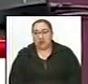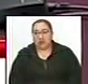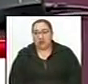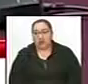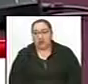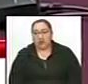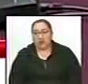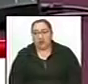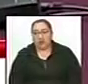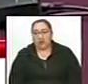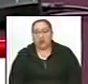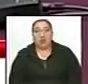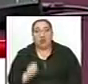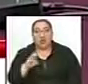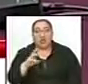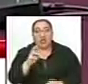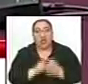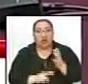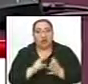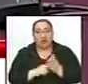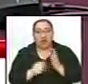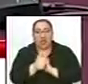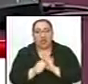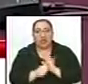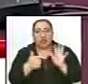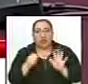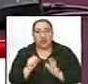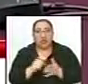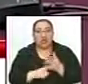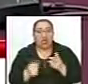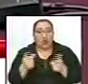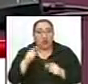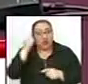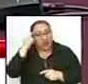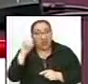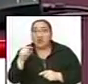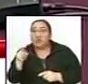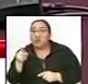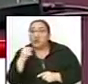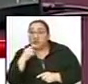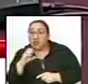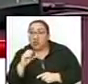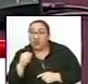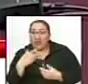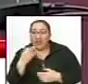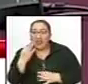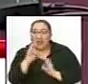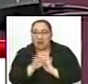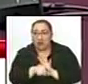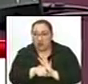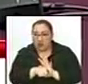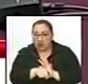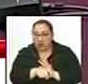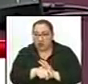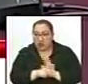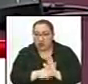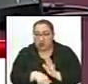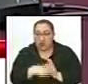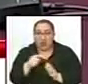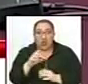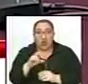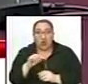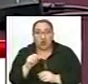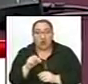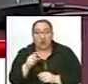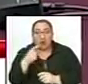previa. Lo que dice el reglamento, el artículo 60, dice que al autor de la cuestión previa se le concede 3 minutos. Y luego esa